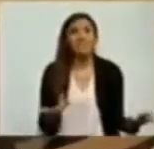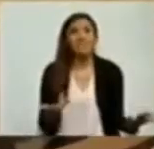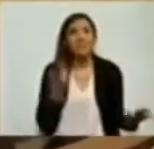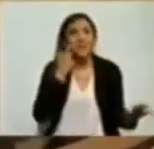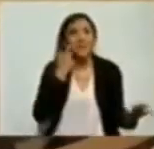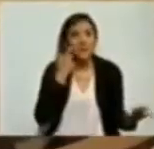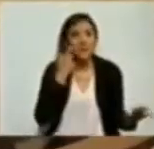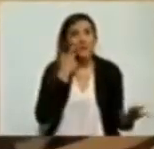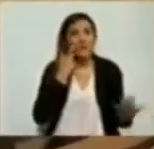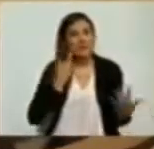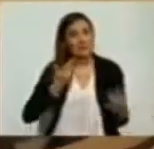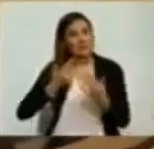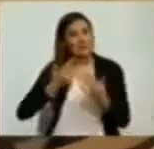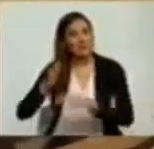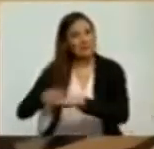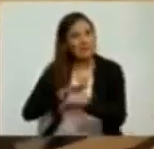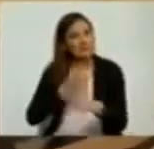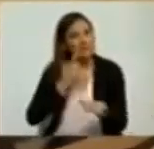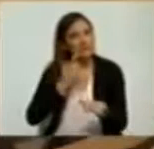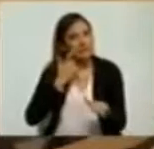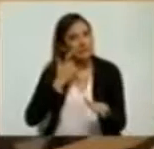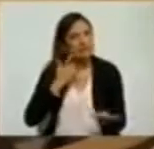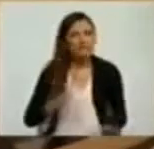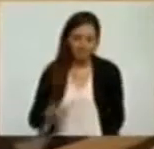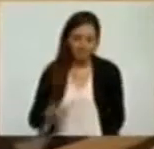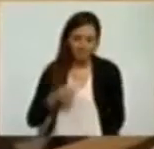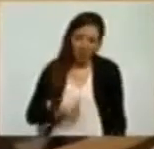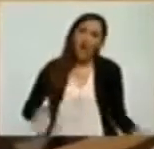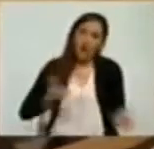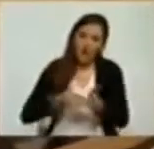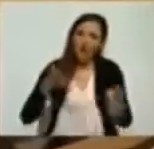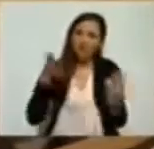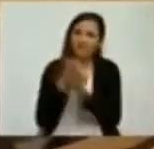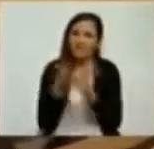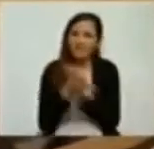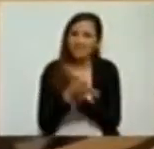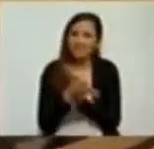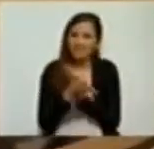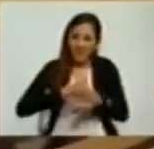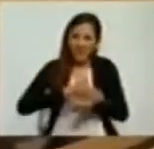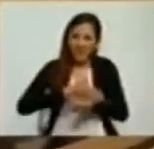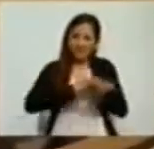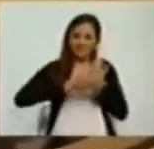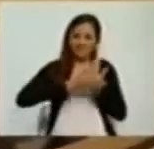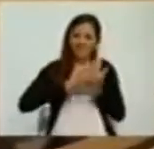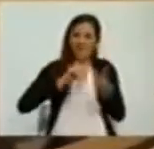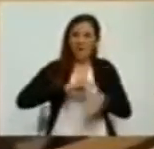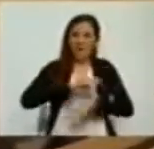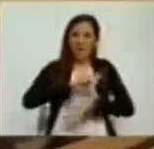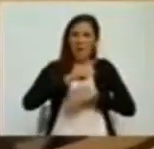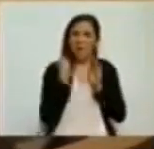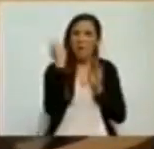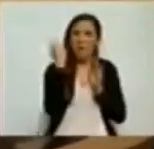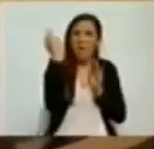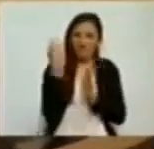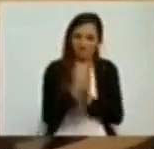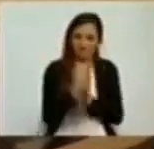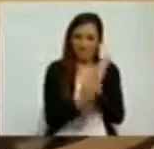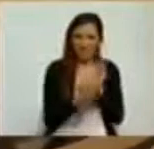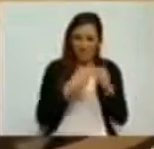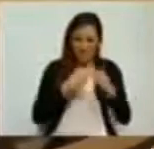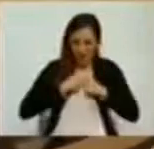llama a dar. Yo reitero toda la argumentación técnica y política presentada en mi